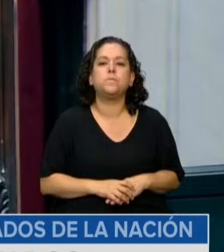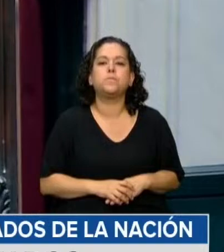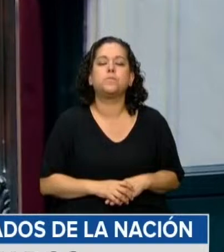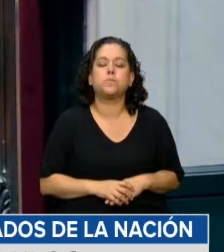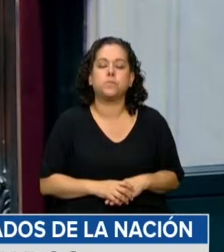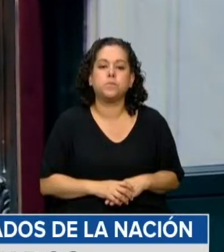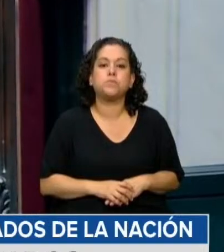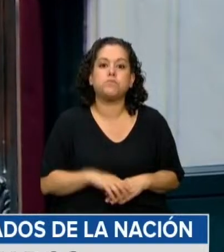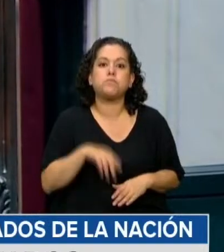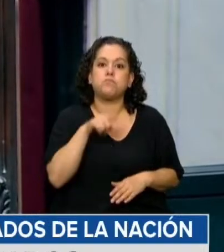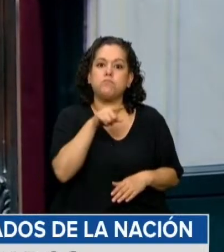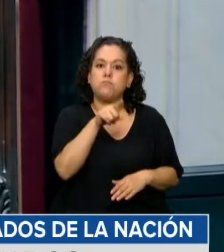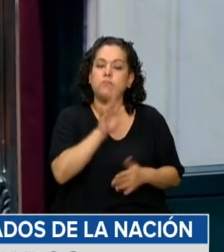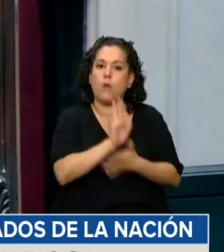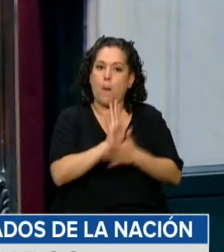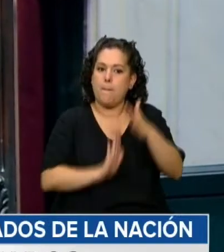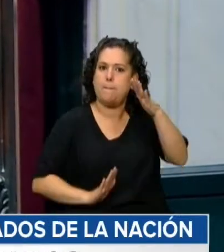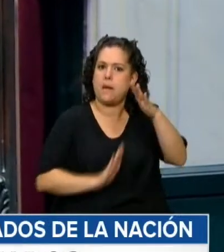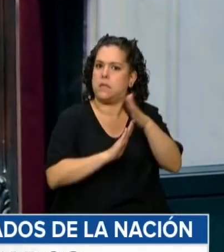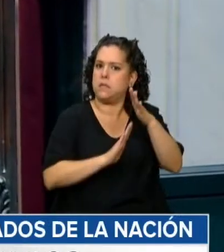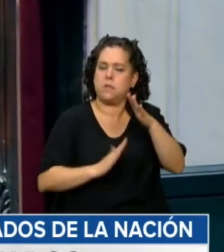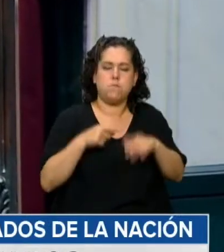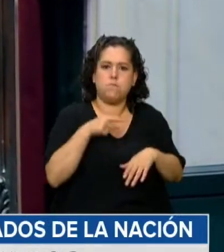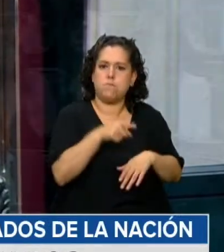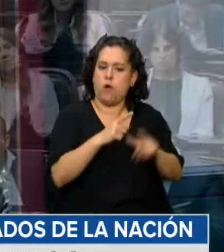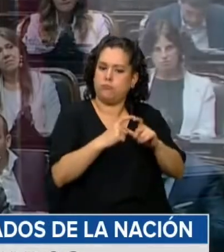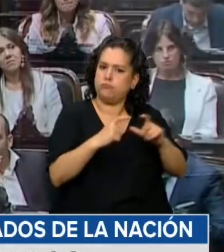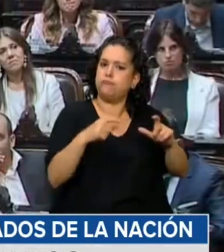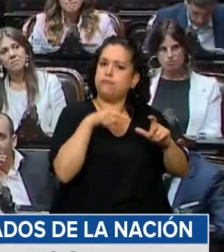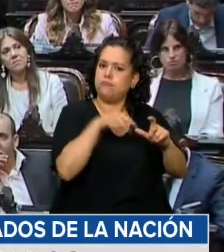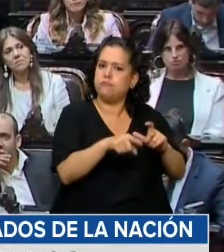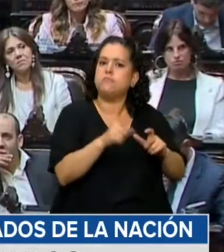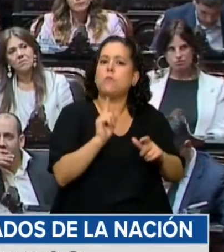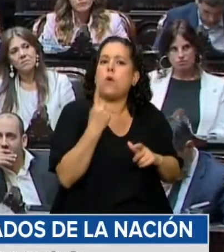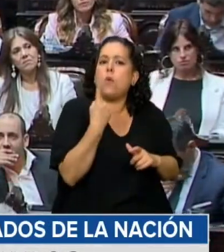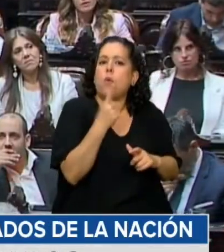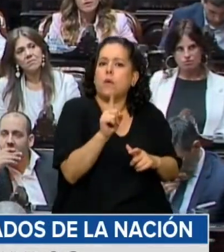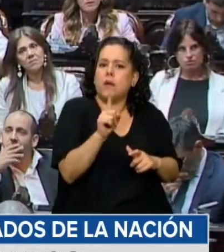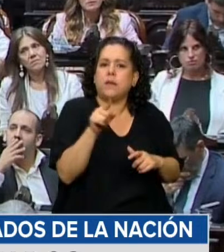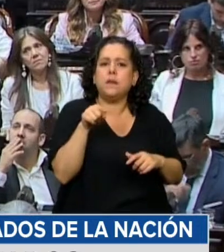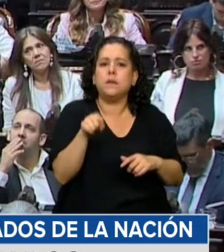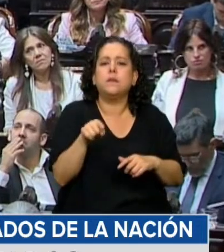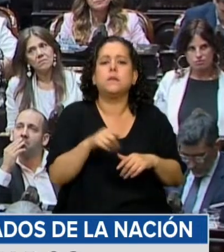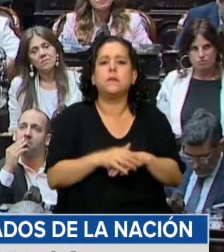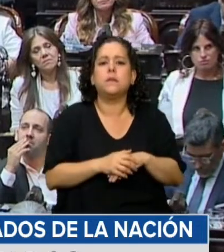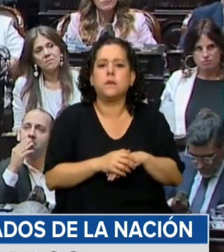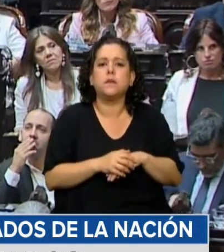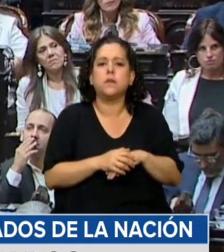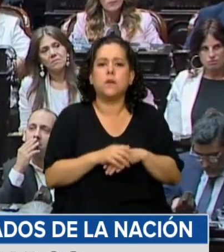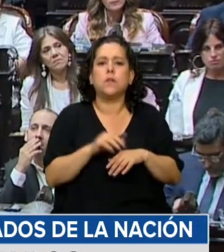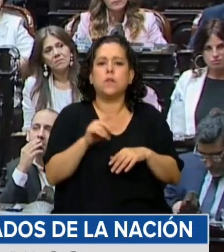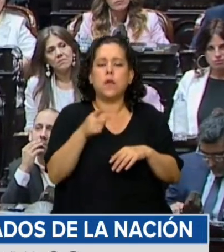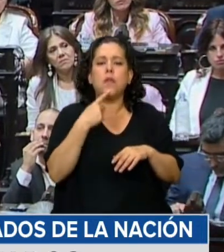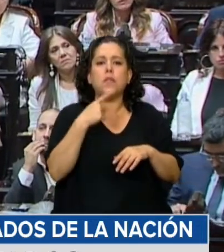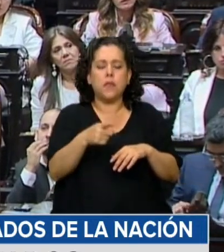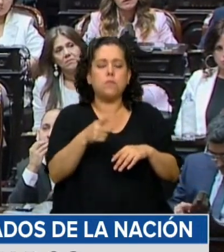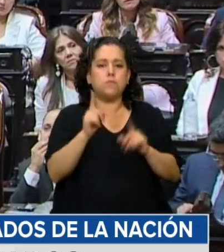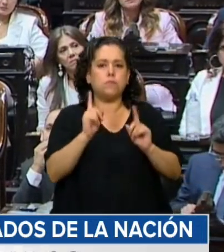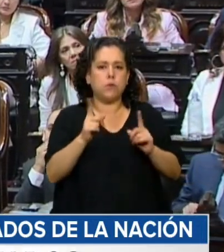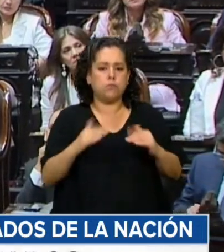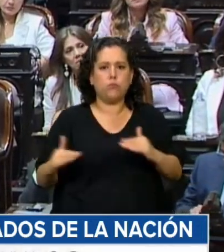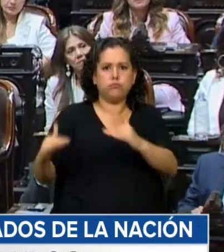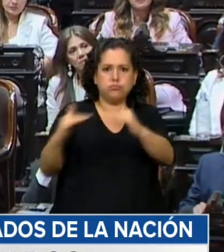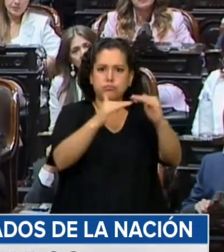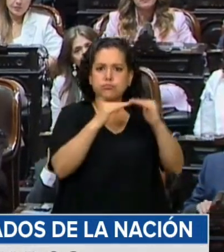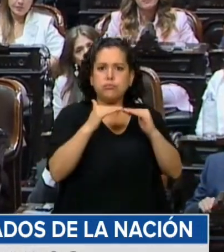Uno de los principios fundamentales que guiarán mi desempeño es el de la ecuanimidad. En virtud, daré